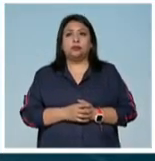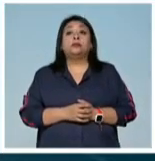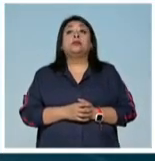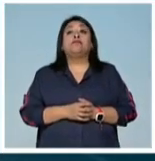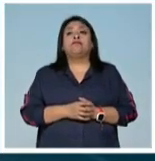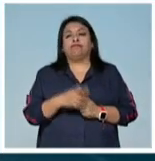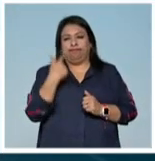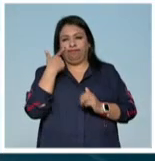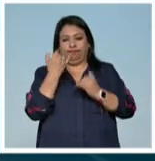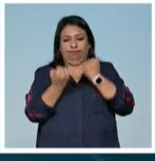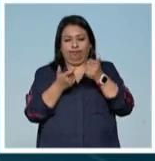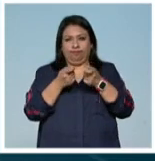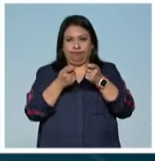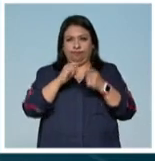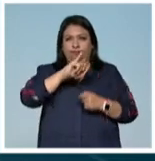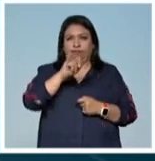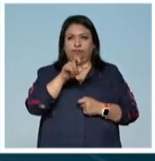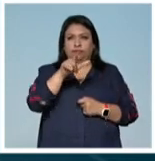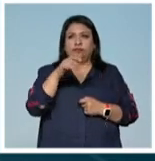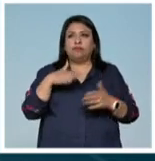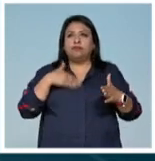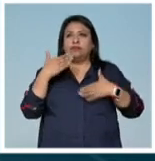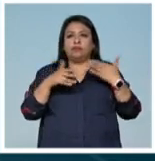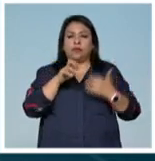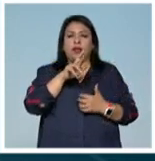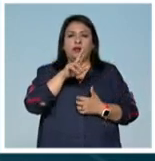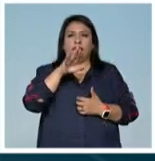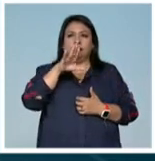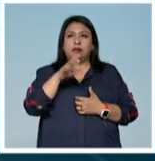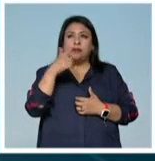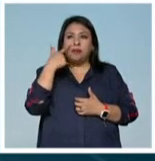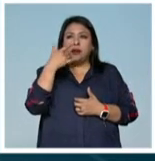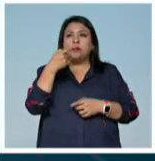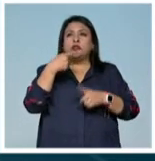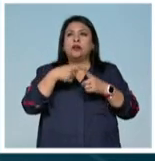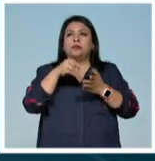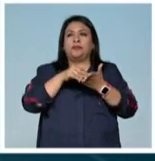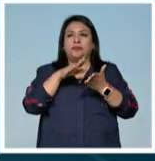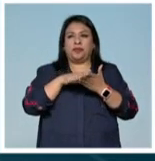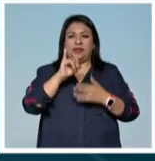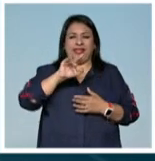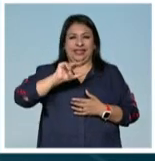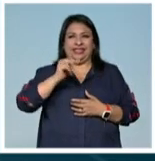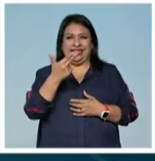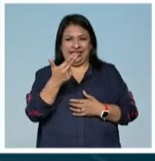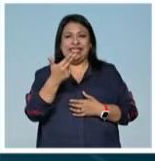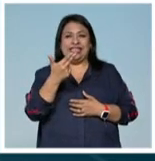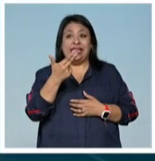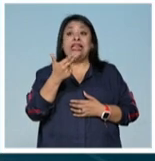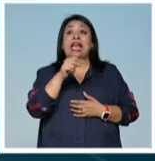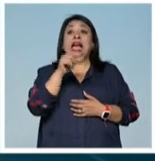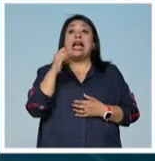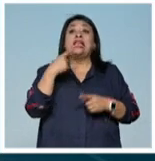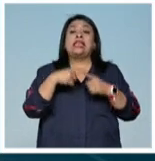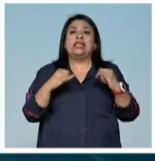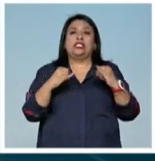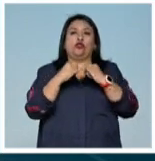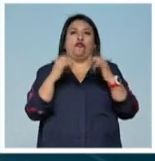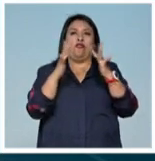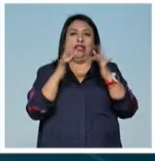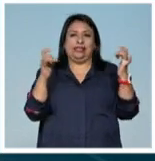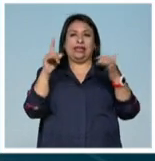El modelo de videojuego Hotashima Aventura en el Arrecife Alacranes, que registró el Instituto Nacional de Antropología e Historia ante el Instituto Francés